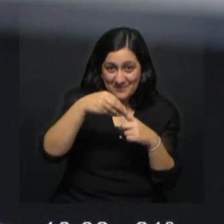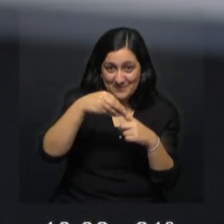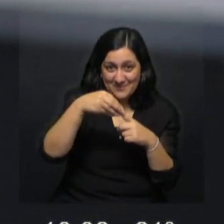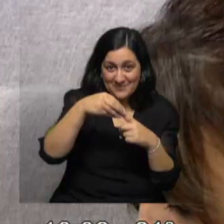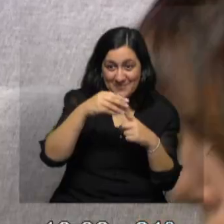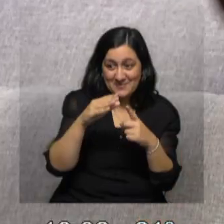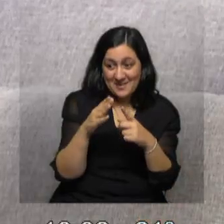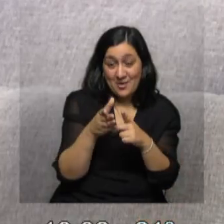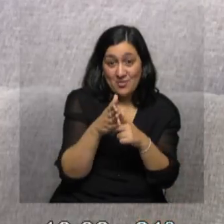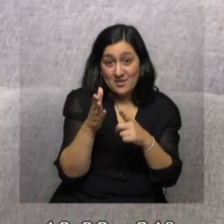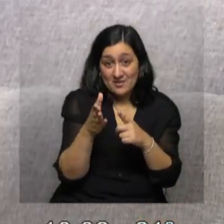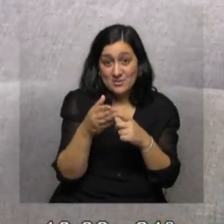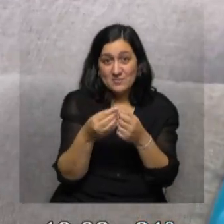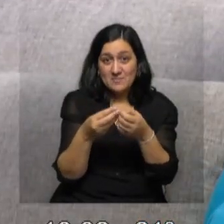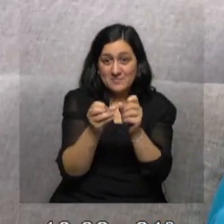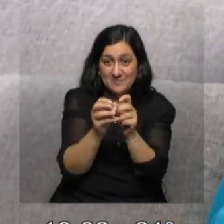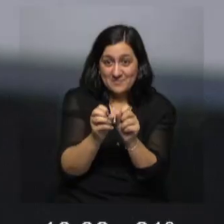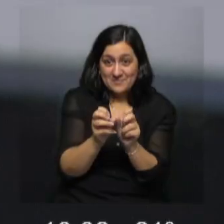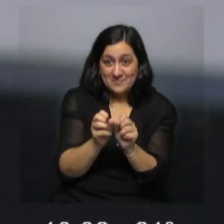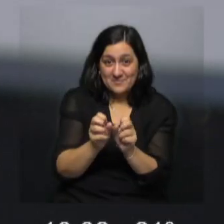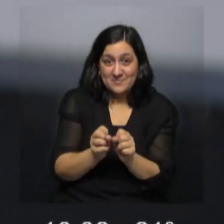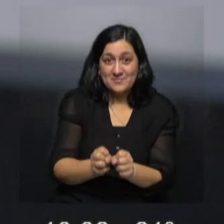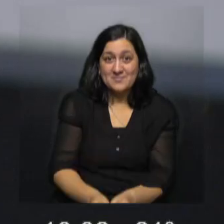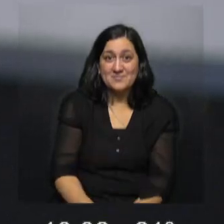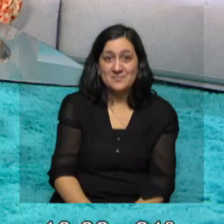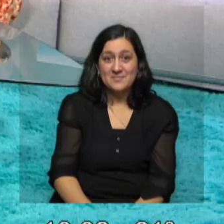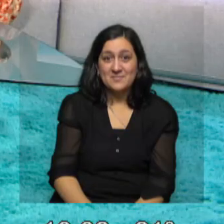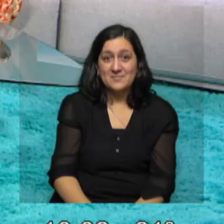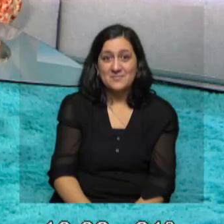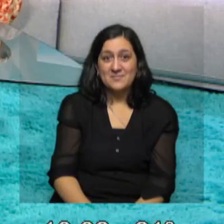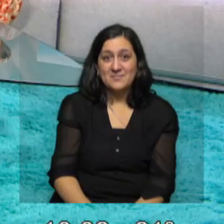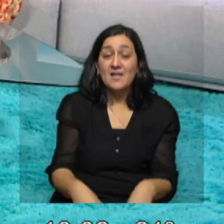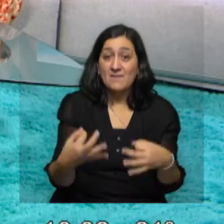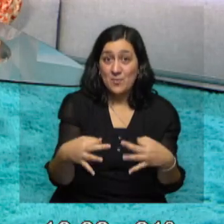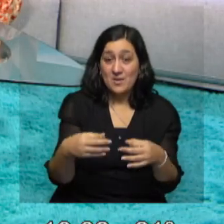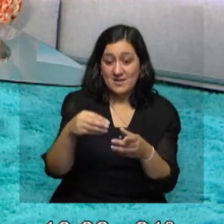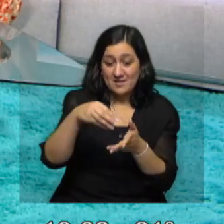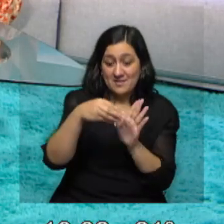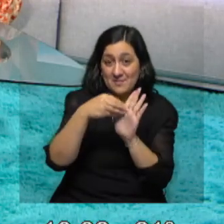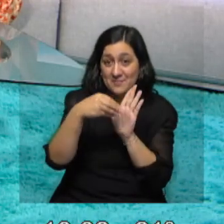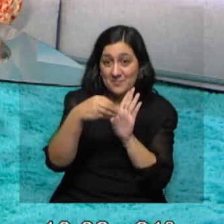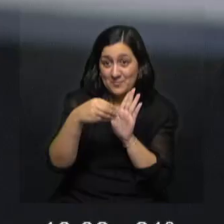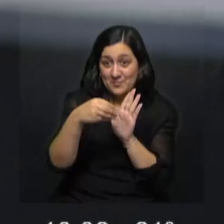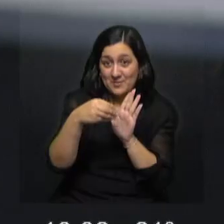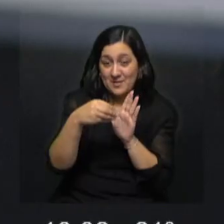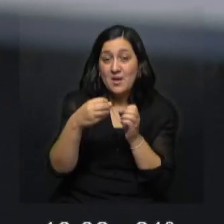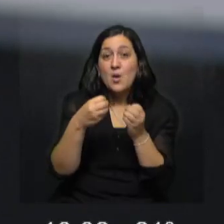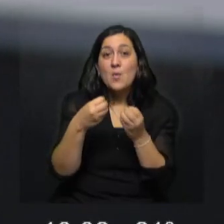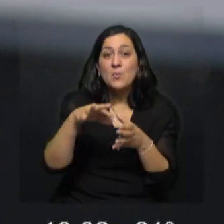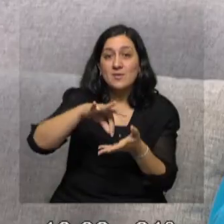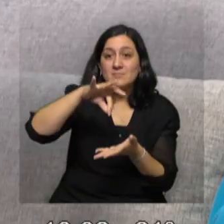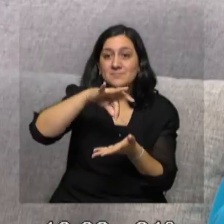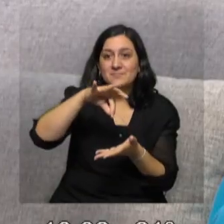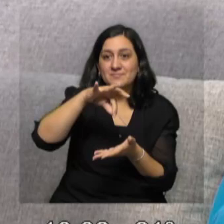del lado derecho. Le doy un girito y todo. ¡Opa! Muy bien. Entonces, la puntita la agarramos. Sí. ¿No? Porque necesitamos